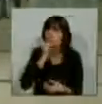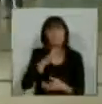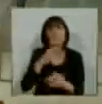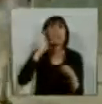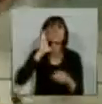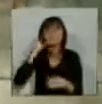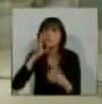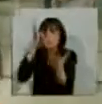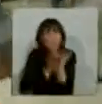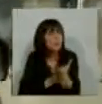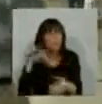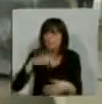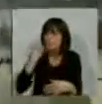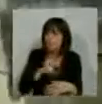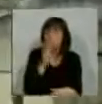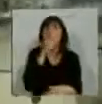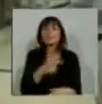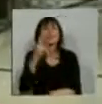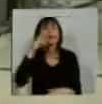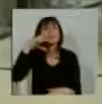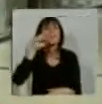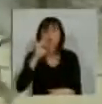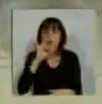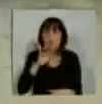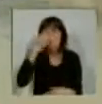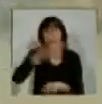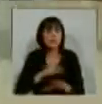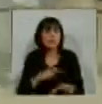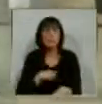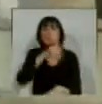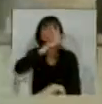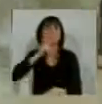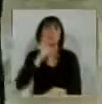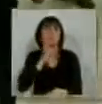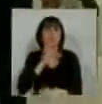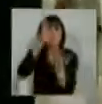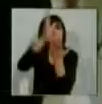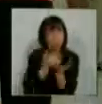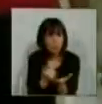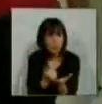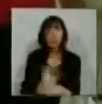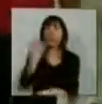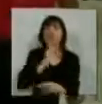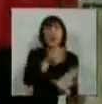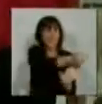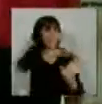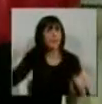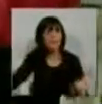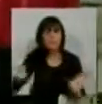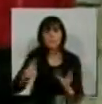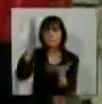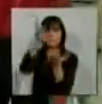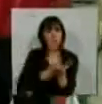ejemplo, el iPad, el último iPad sale $100 menos, o también hay heladeras con descuentos de $1,000.